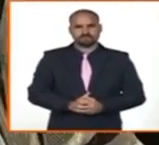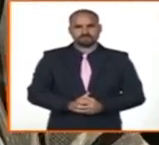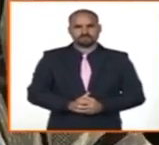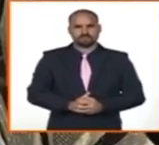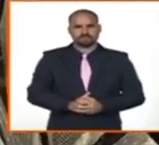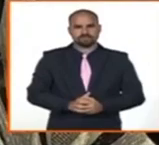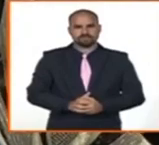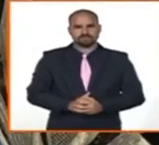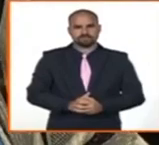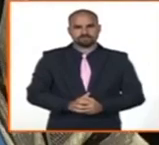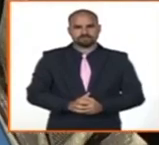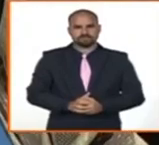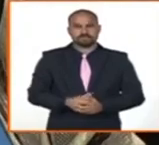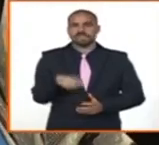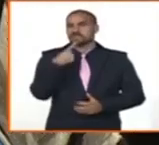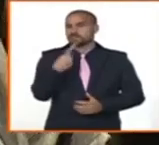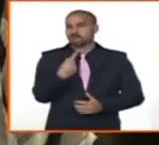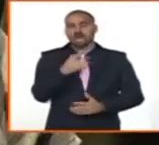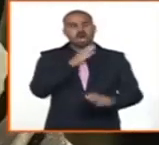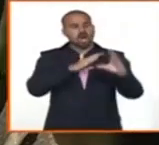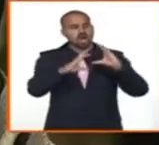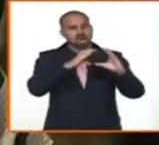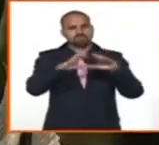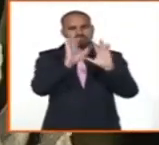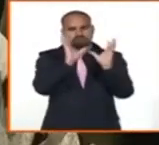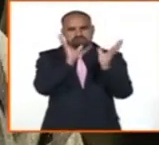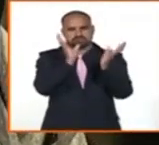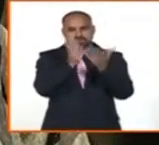y el encuentro maravilloso que estamos viviendo,